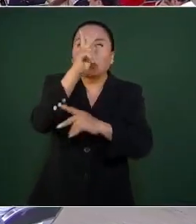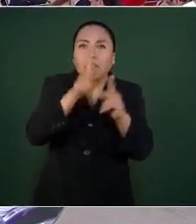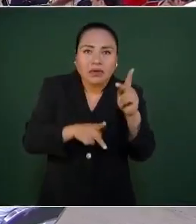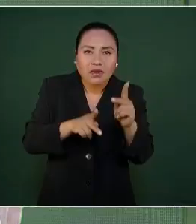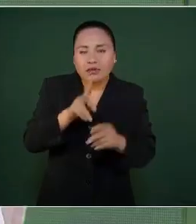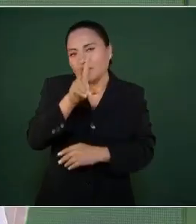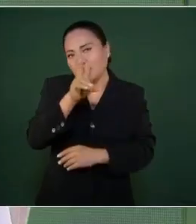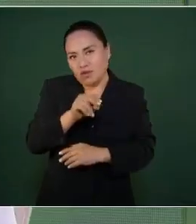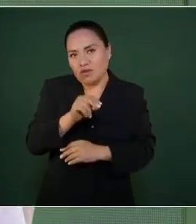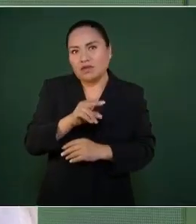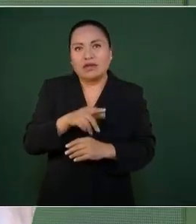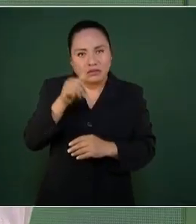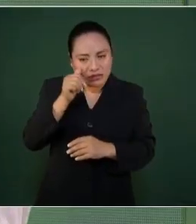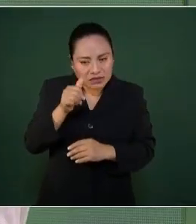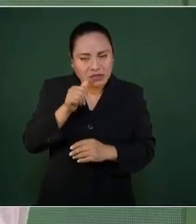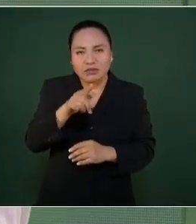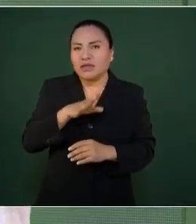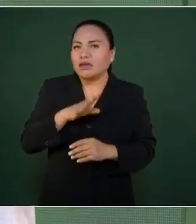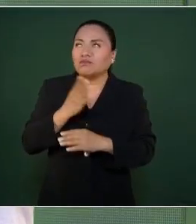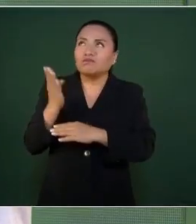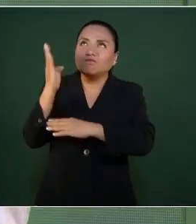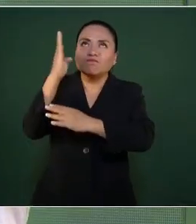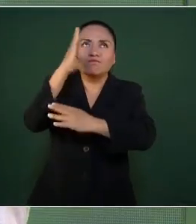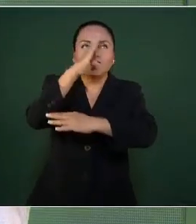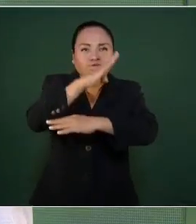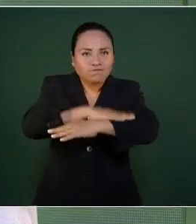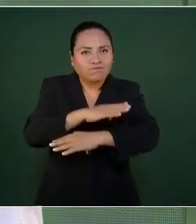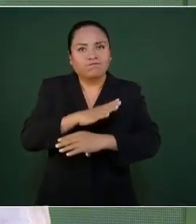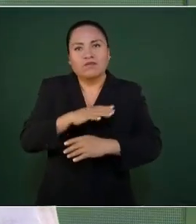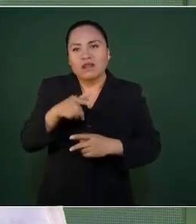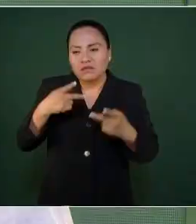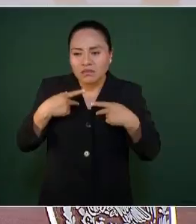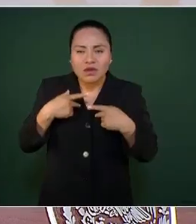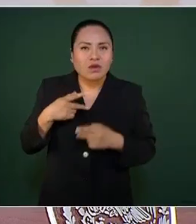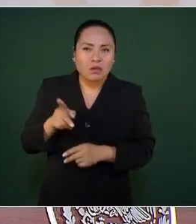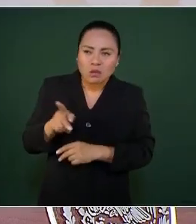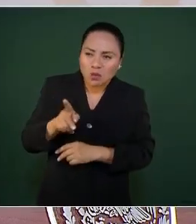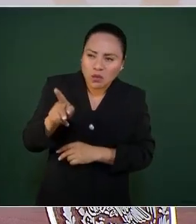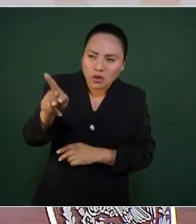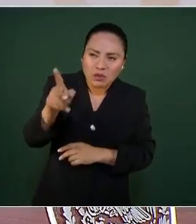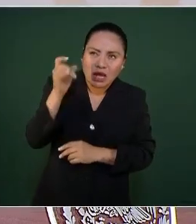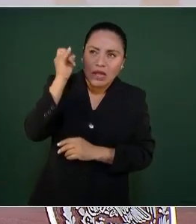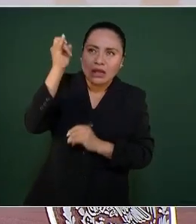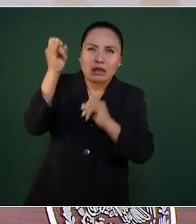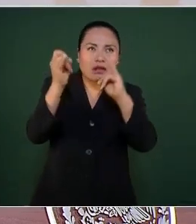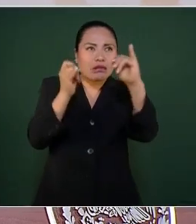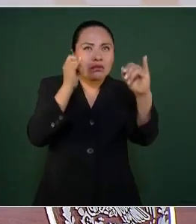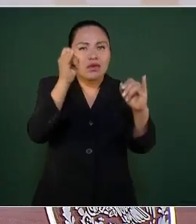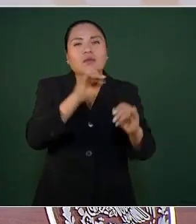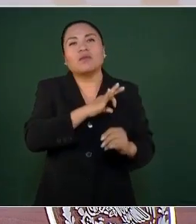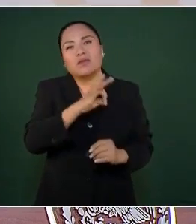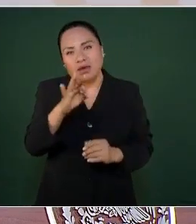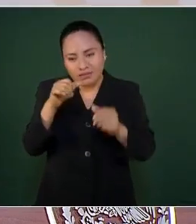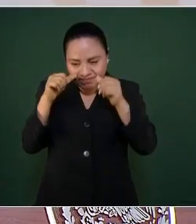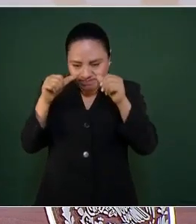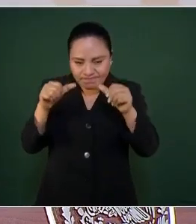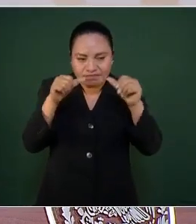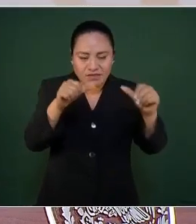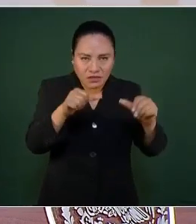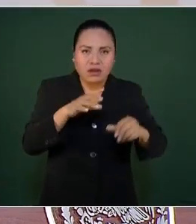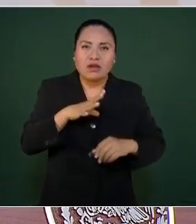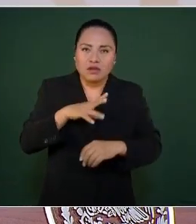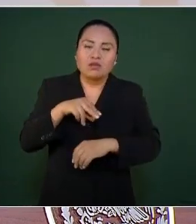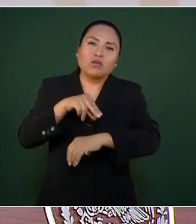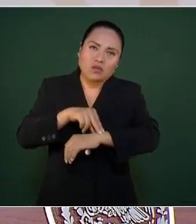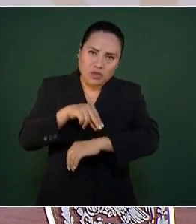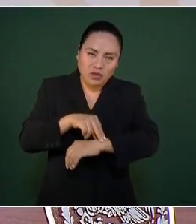procurar que haya médicos en las comunidades apartadas donde hay